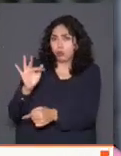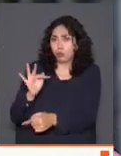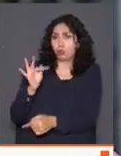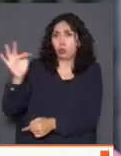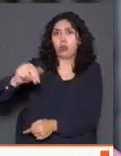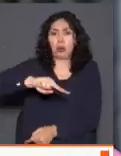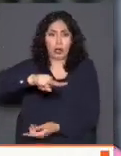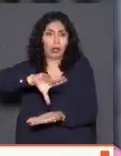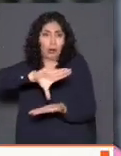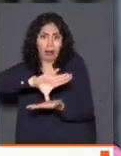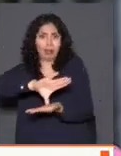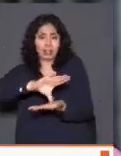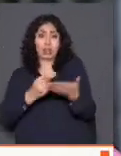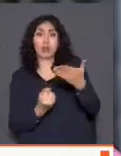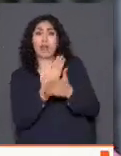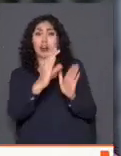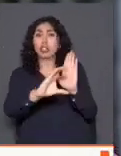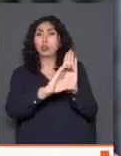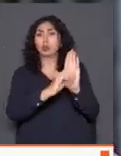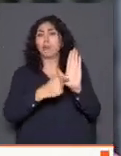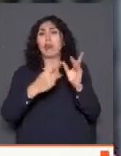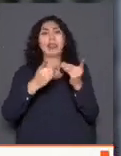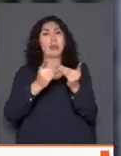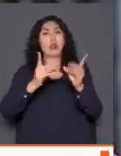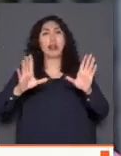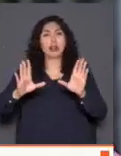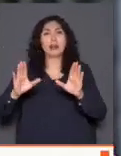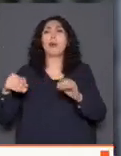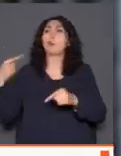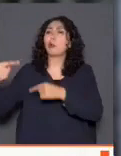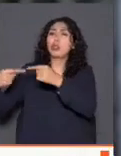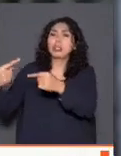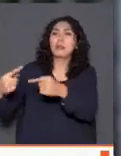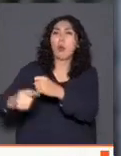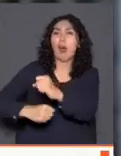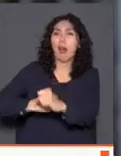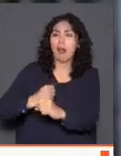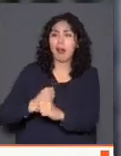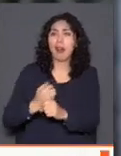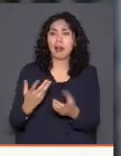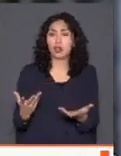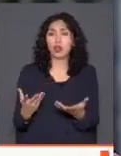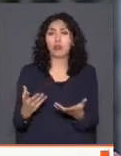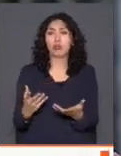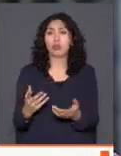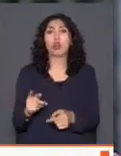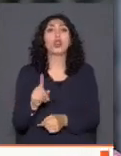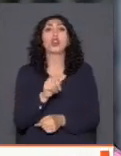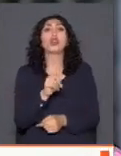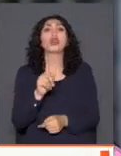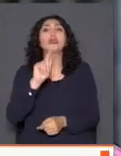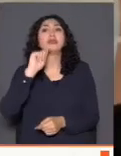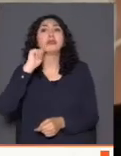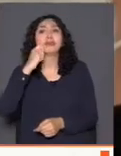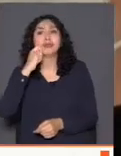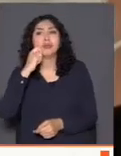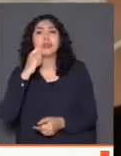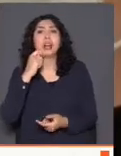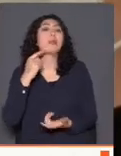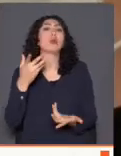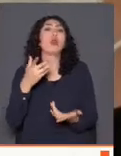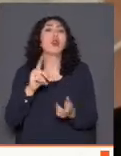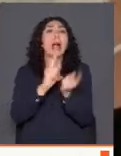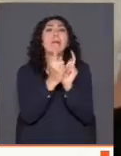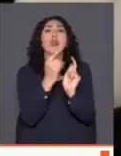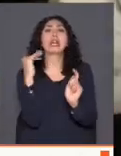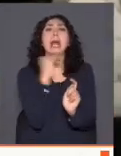una nueva constitución democrática para las próximas décadas en nuestro país y no necesariamente la coyuntura o el corto plazo. Indudablemente